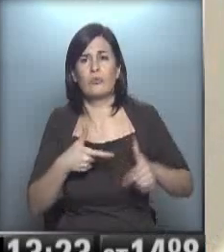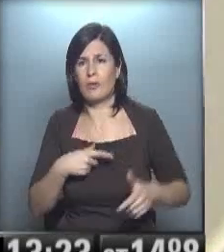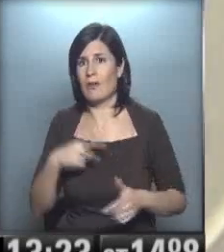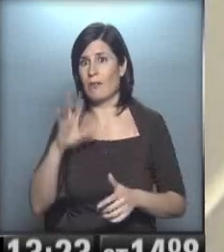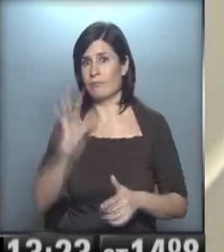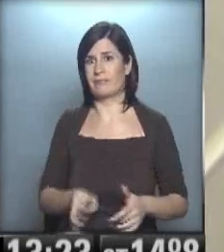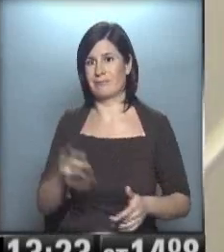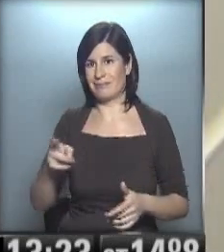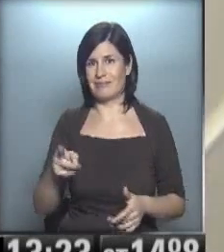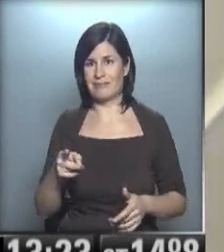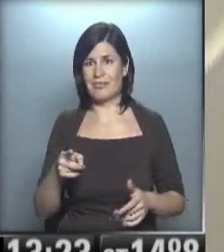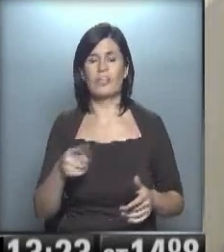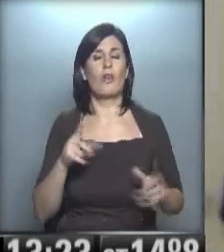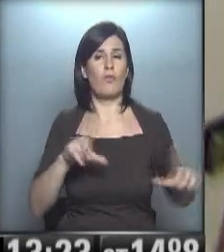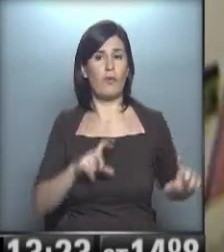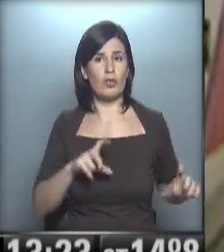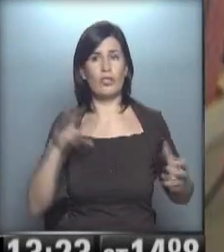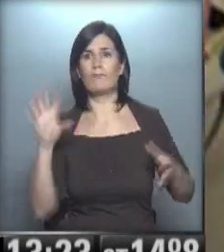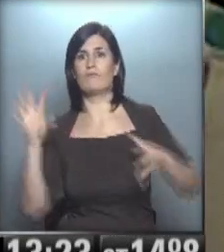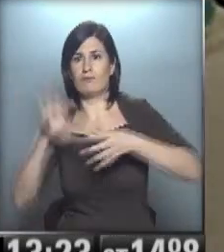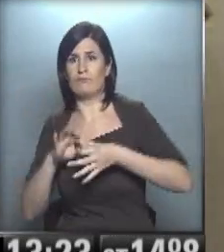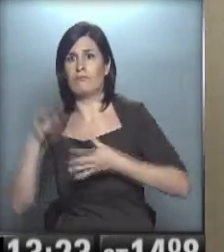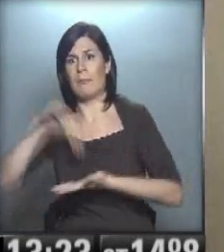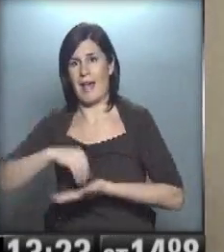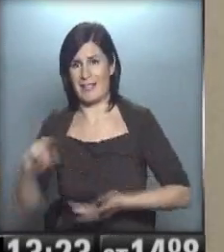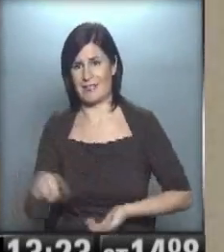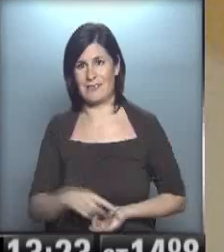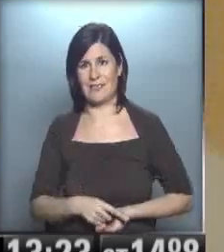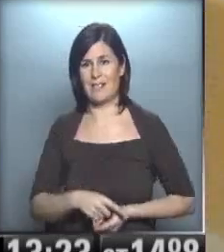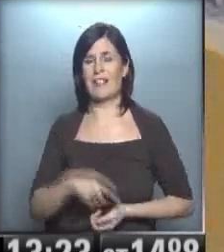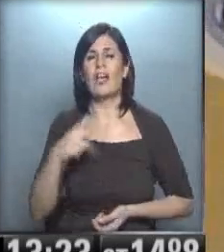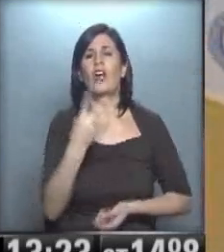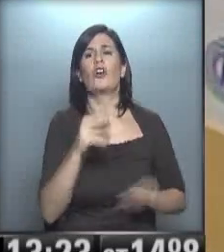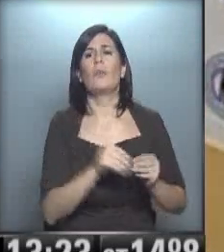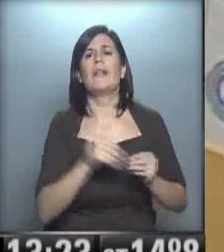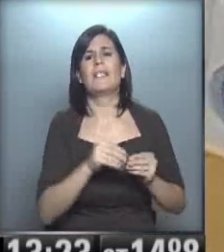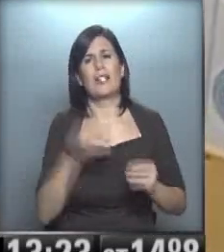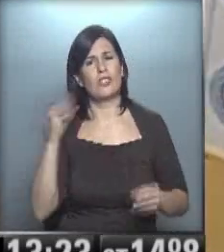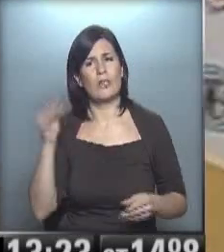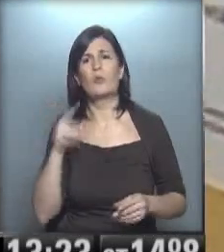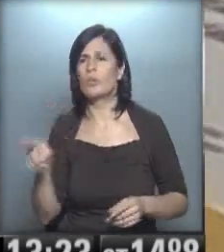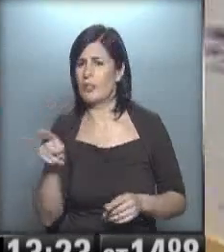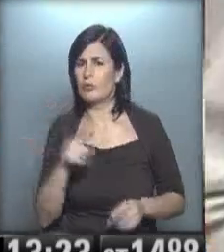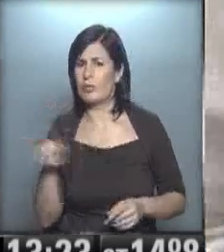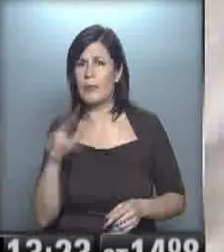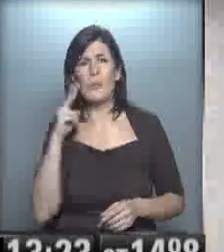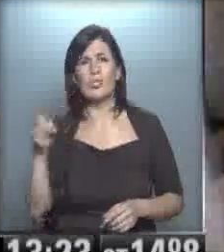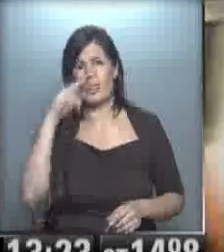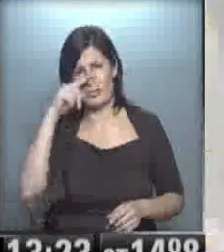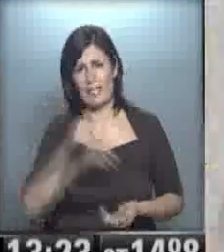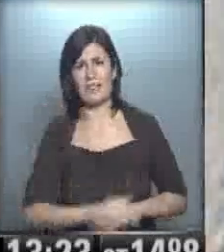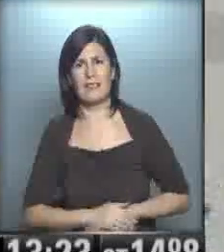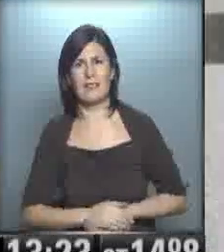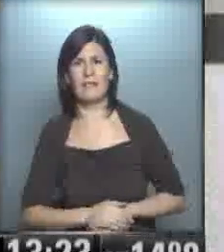de la imagen anatómica doctora la están escuchando agustina díaz y roberto gómez rasgos en el estudio en visión 7 bueno